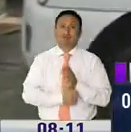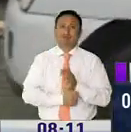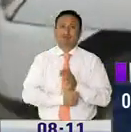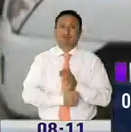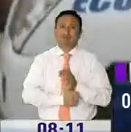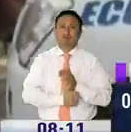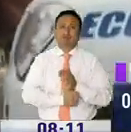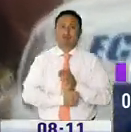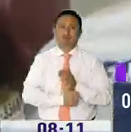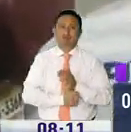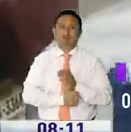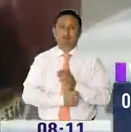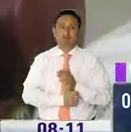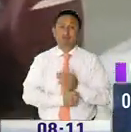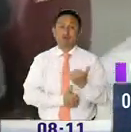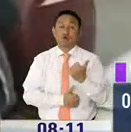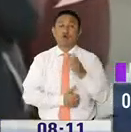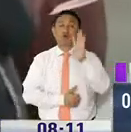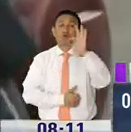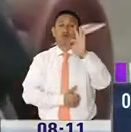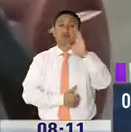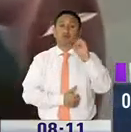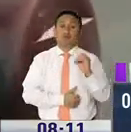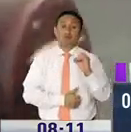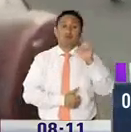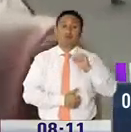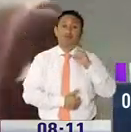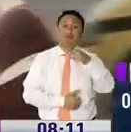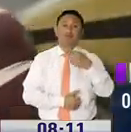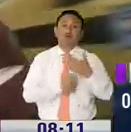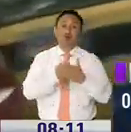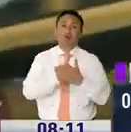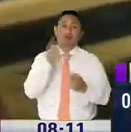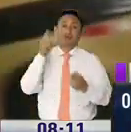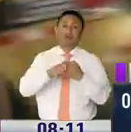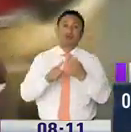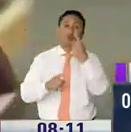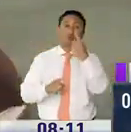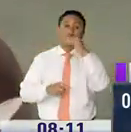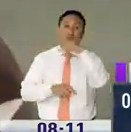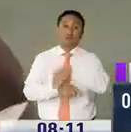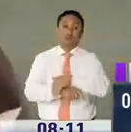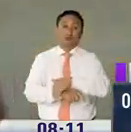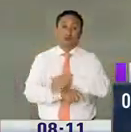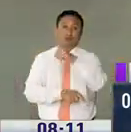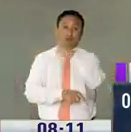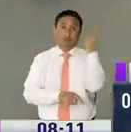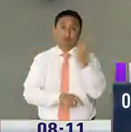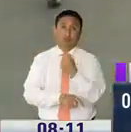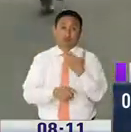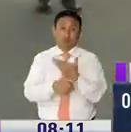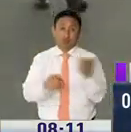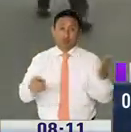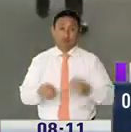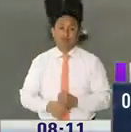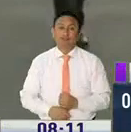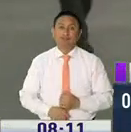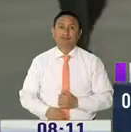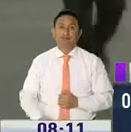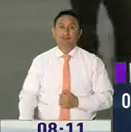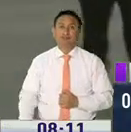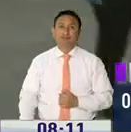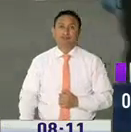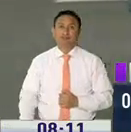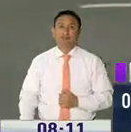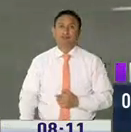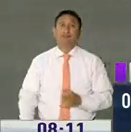tenemos el 9 y el 0 que pueden salir a comprar. Hasta la 1 de la tarde van a estar habilitados los mercados y en general